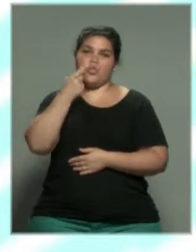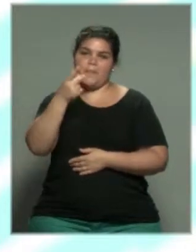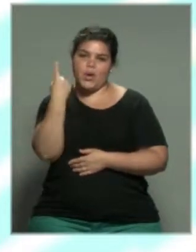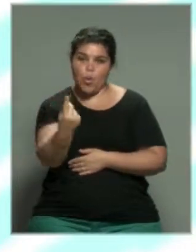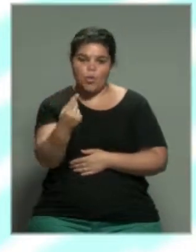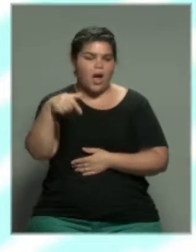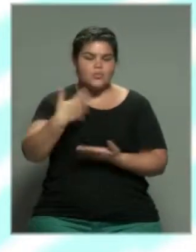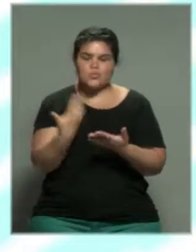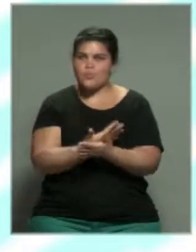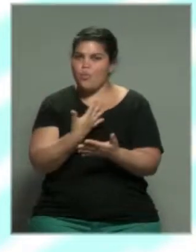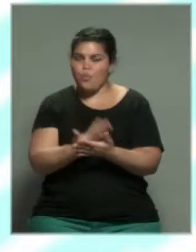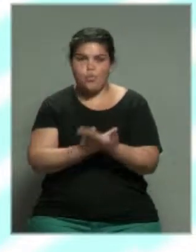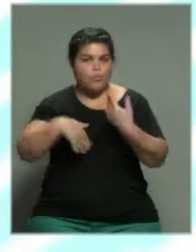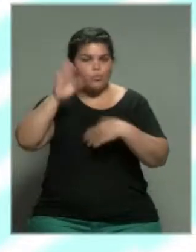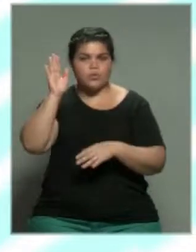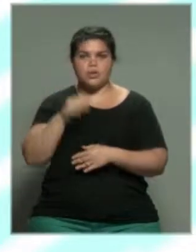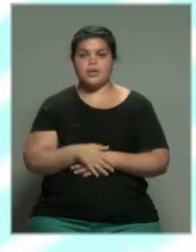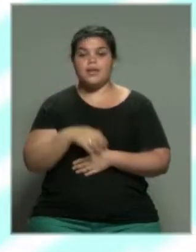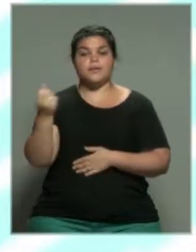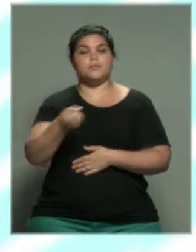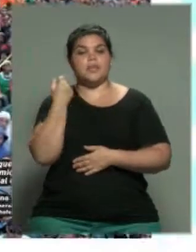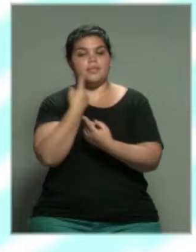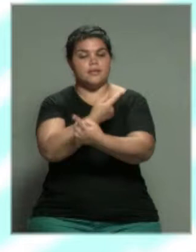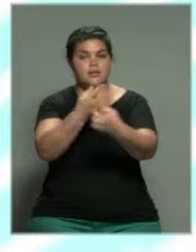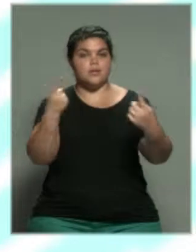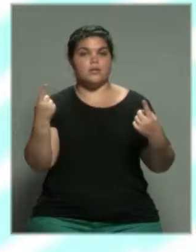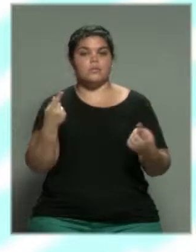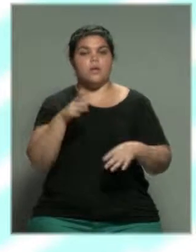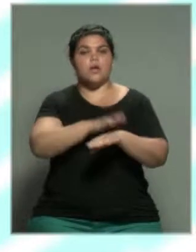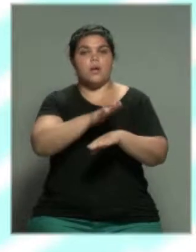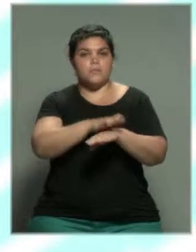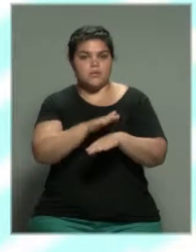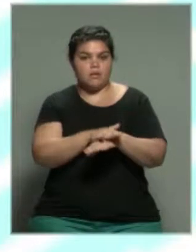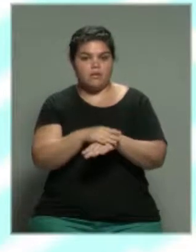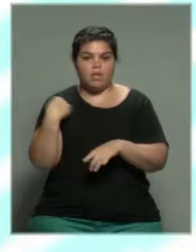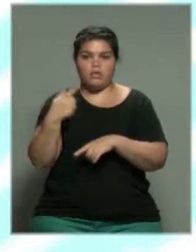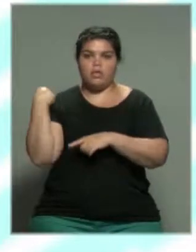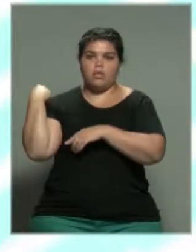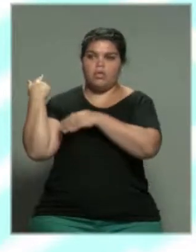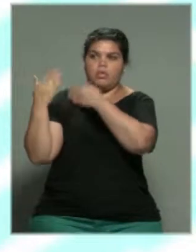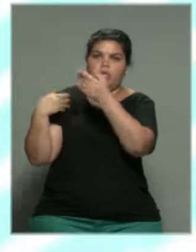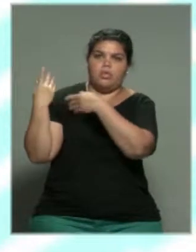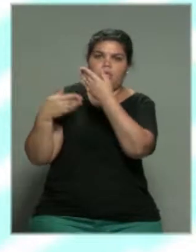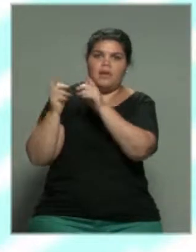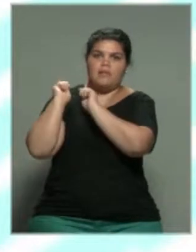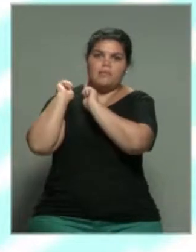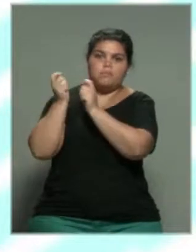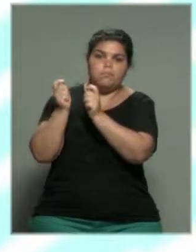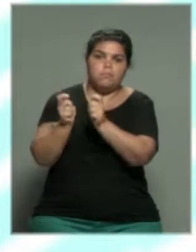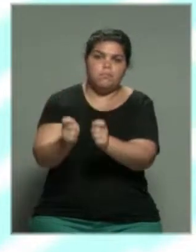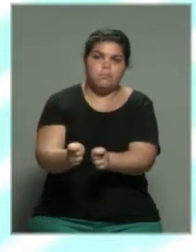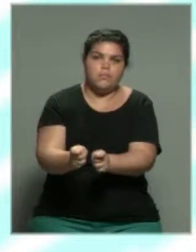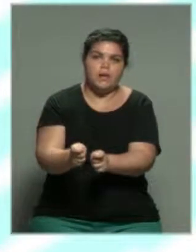Y cada uno se tiene que hacer responsable de lo que hizo. Entonces, si venimos arrastrando, son problemas estructurales de muchos años,